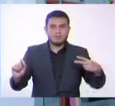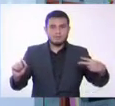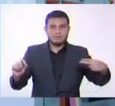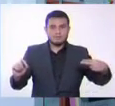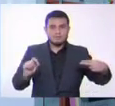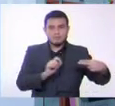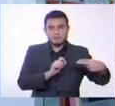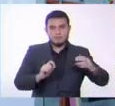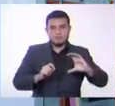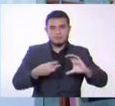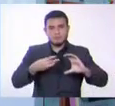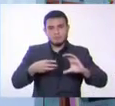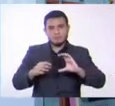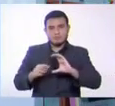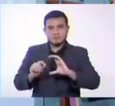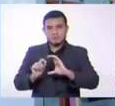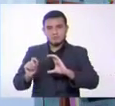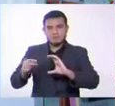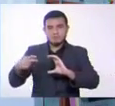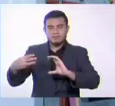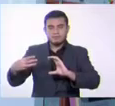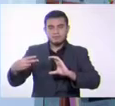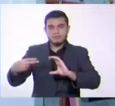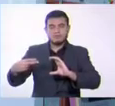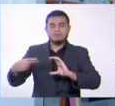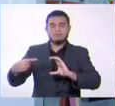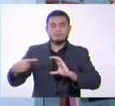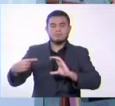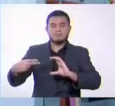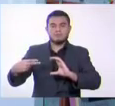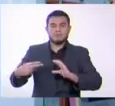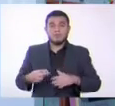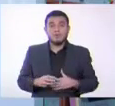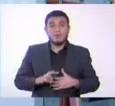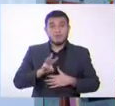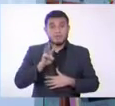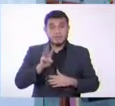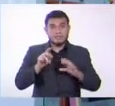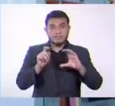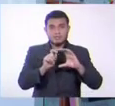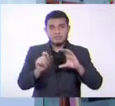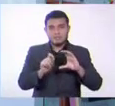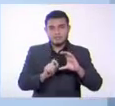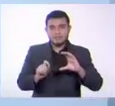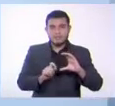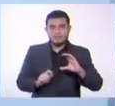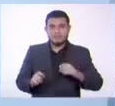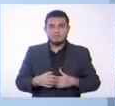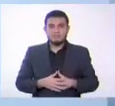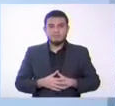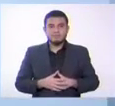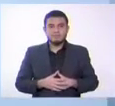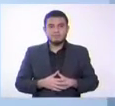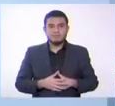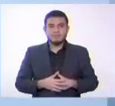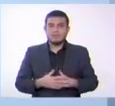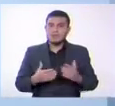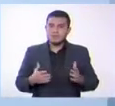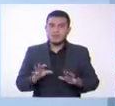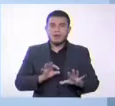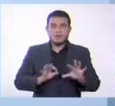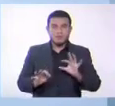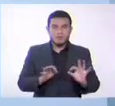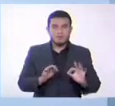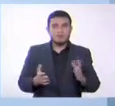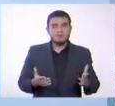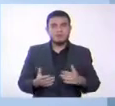Y así se representa el enlace triple, por 3 líneas cortas. Entre algunas propiedades de